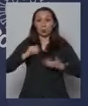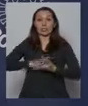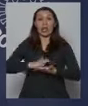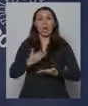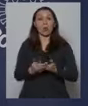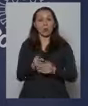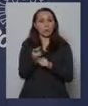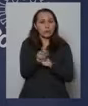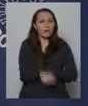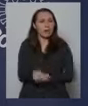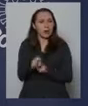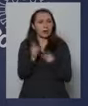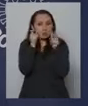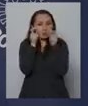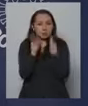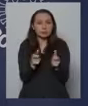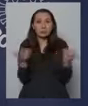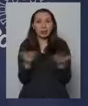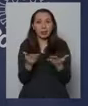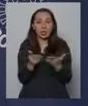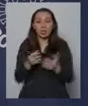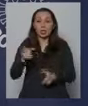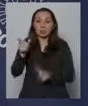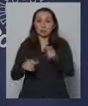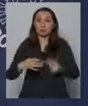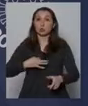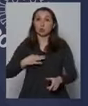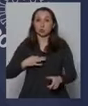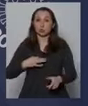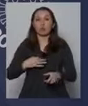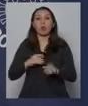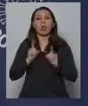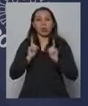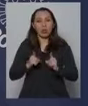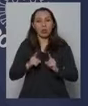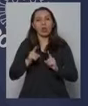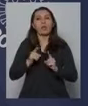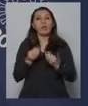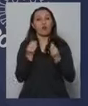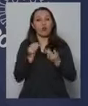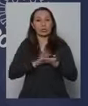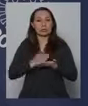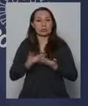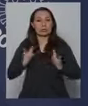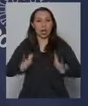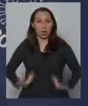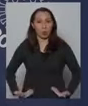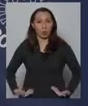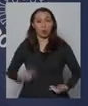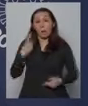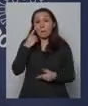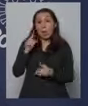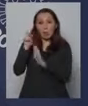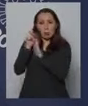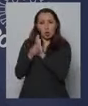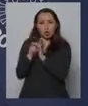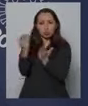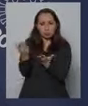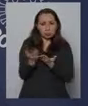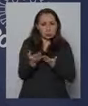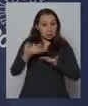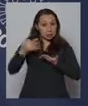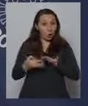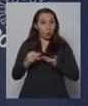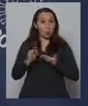sanitaria va a velar porque la ciudadanía se mantenga en un buen estado de salud. Si esos protocolos